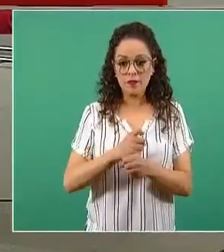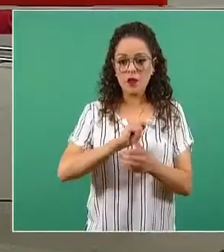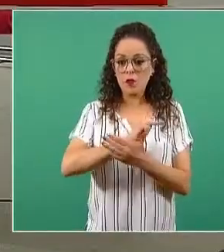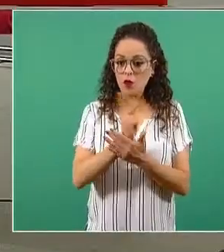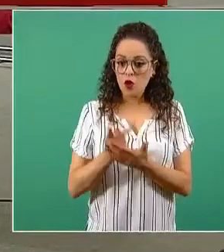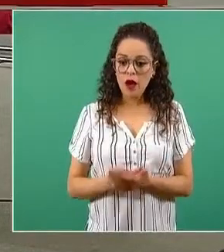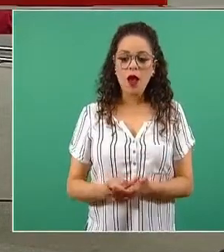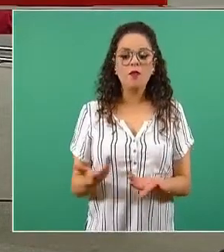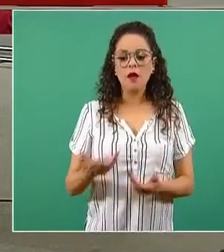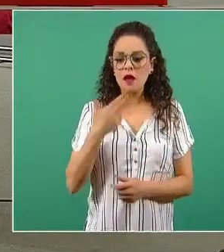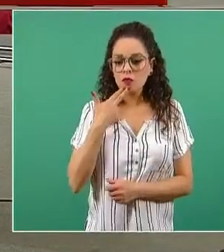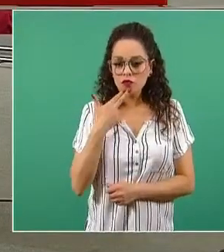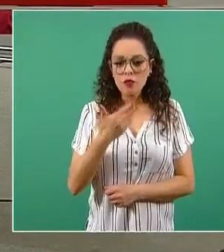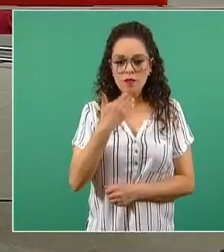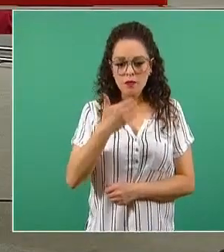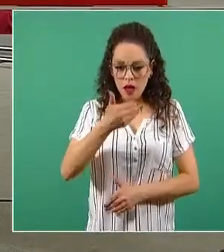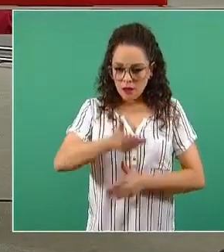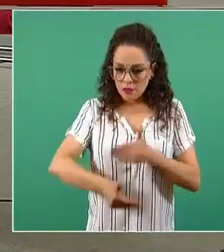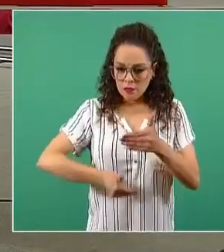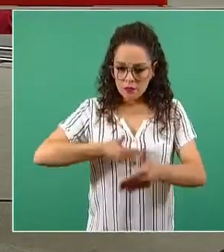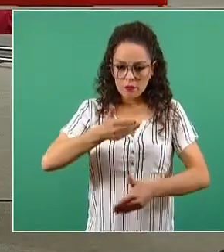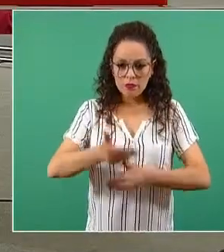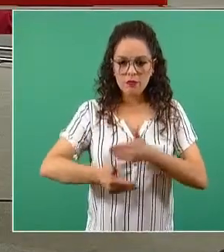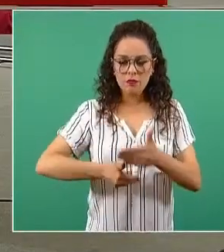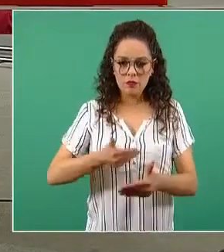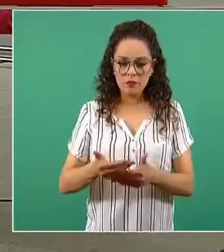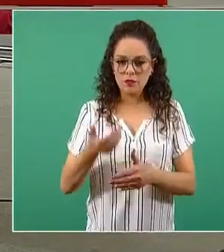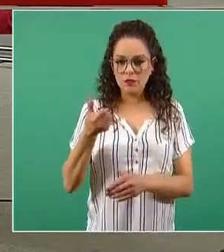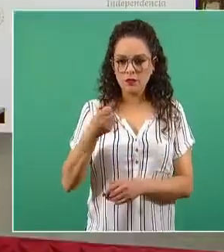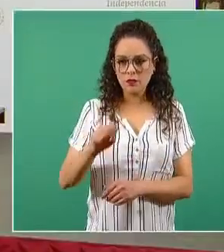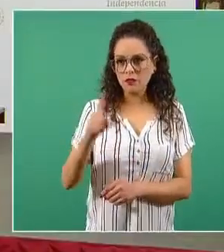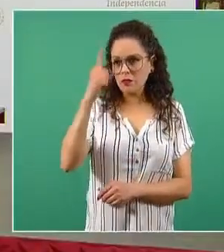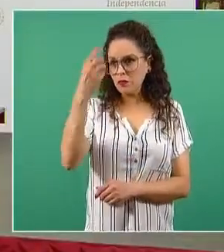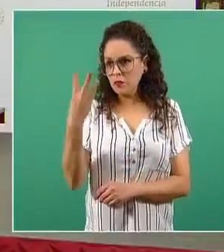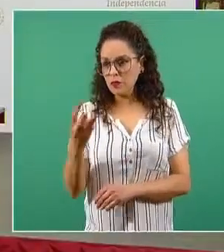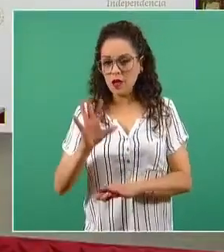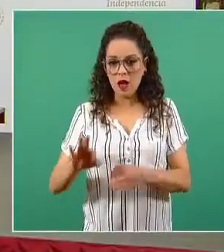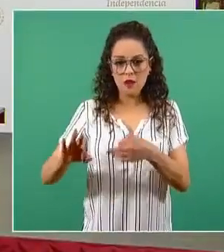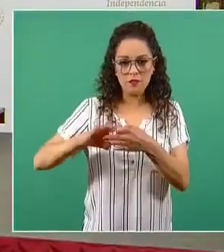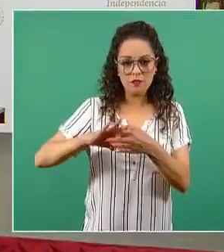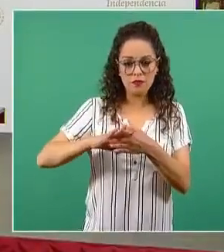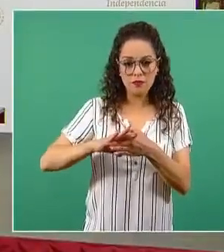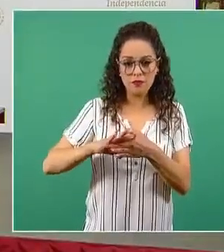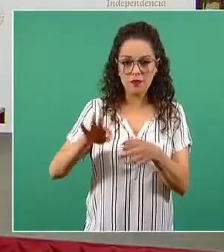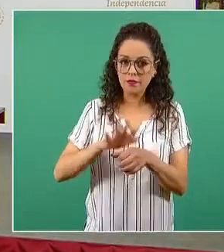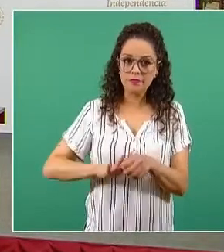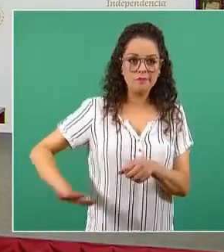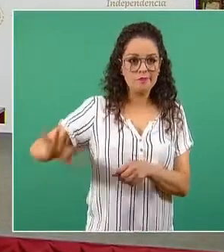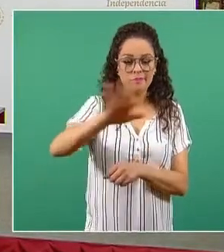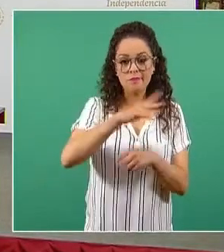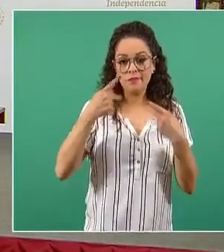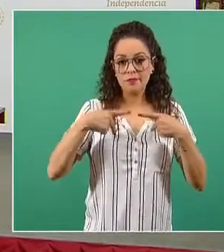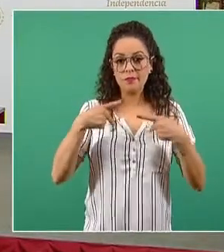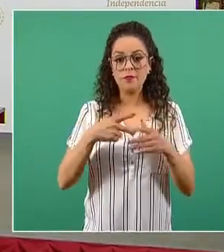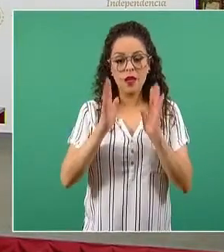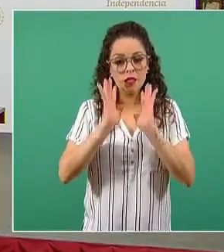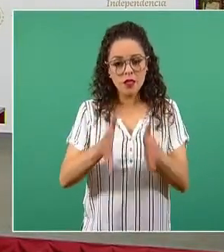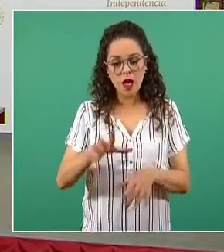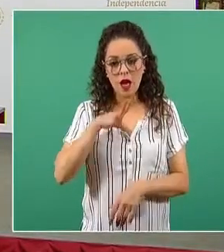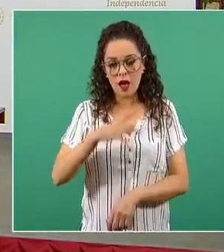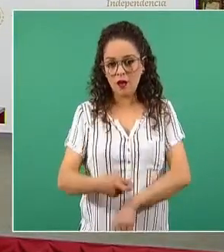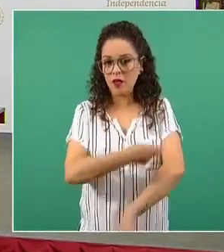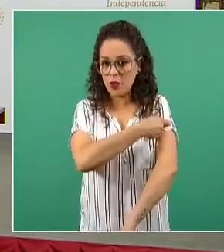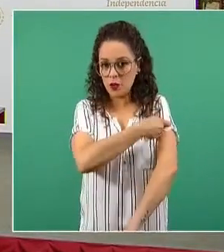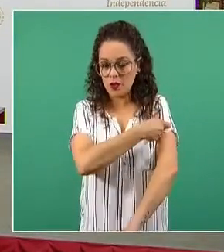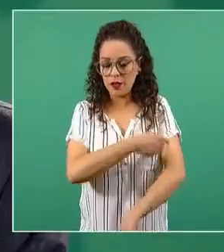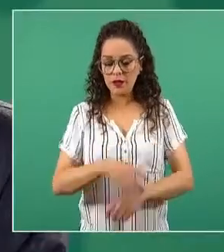funcionando, un programa avanzado, casi la tercera parte estamos acercándonos de la población vacunada. Y